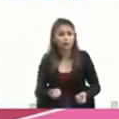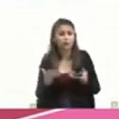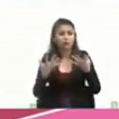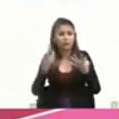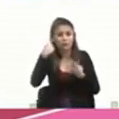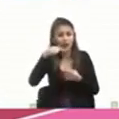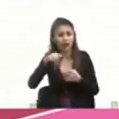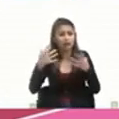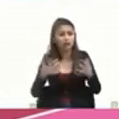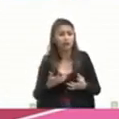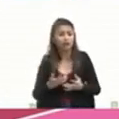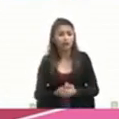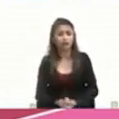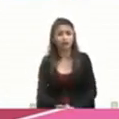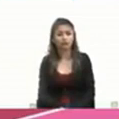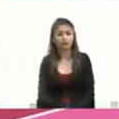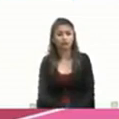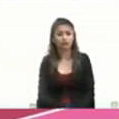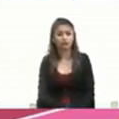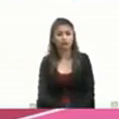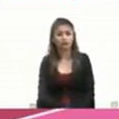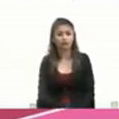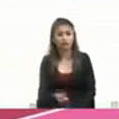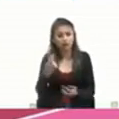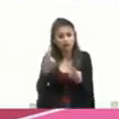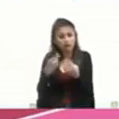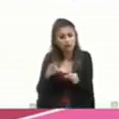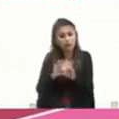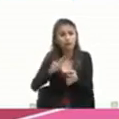para los efectos de inclusive valorar